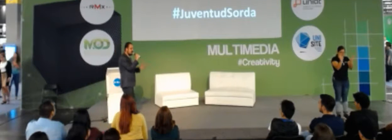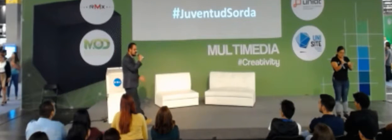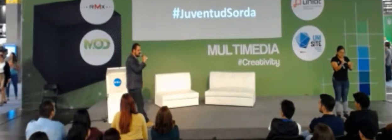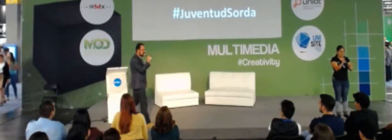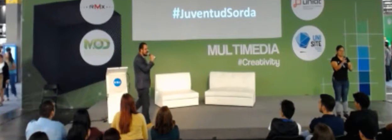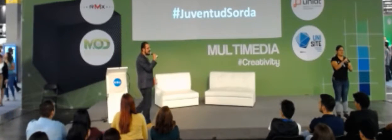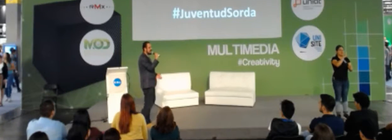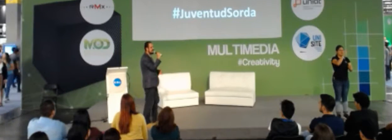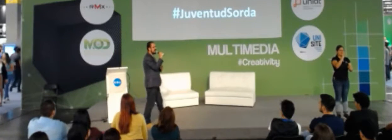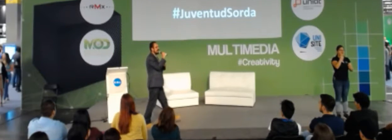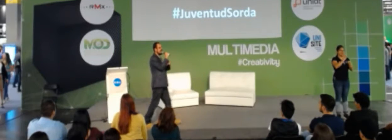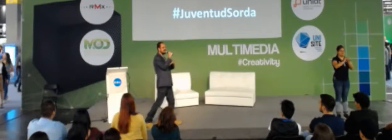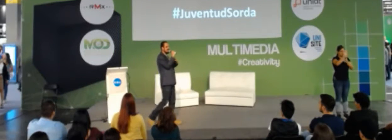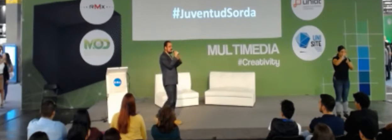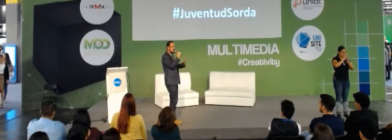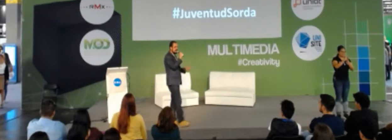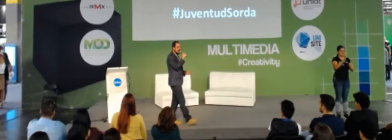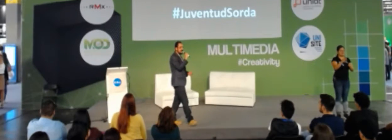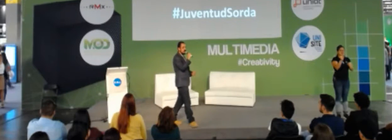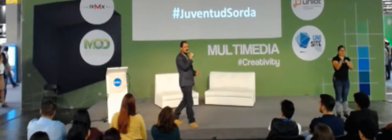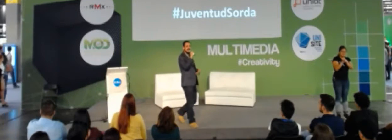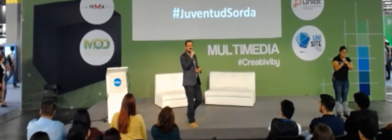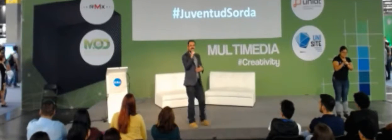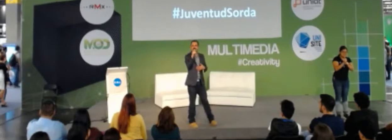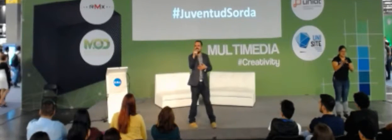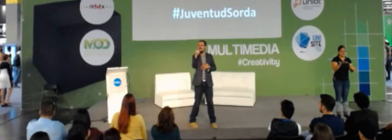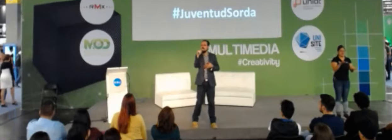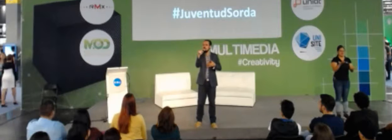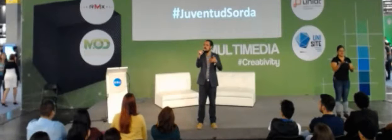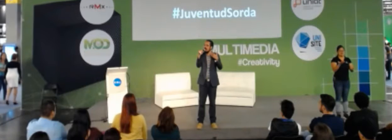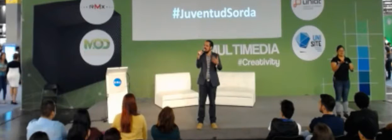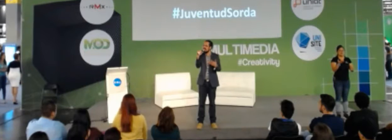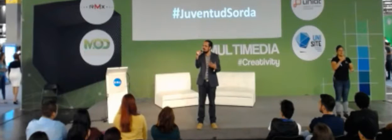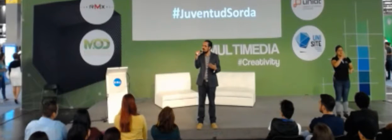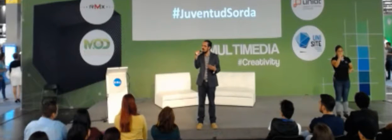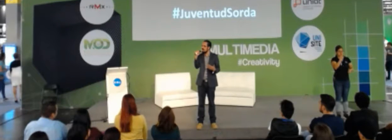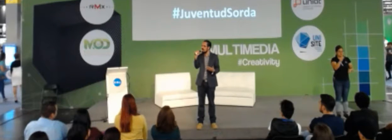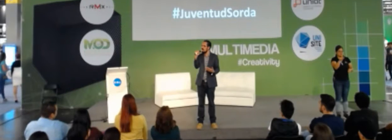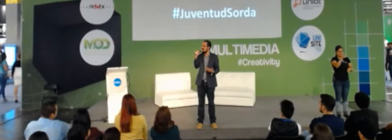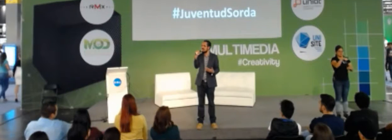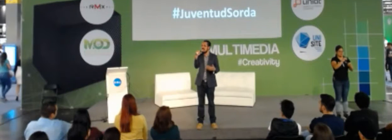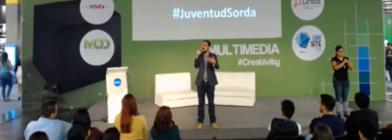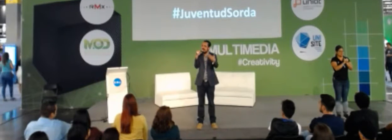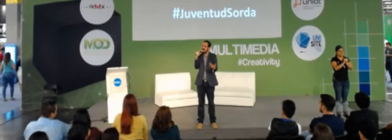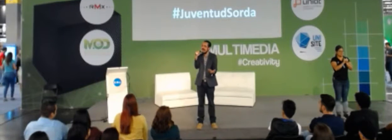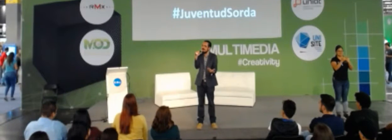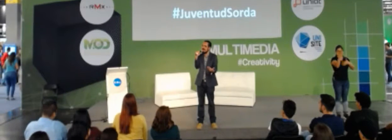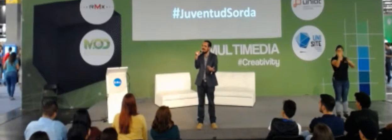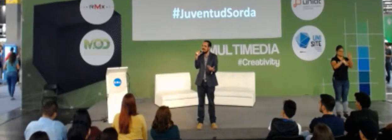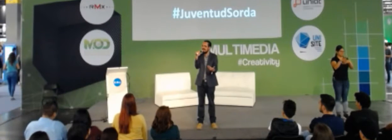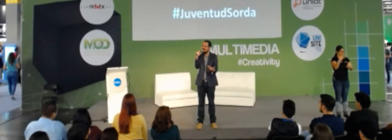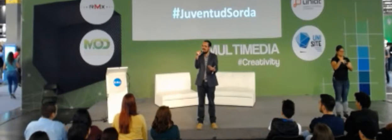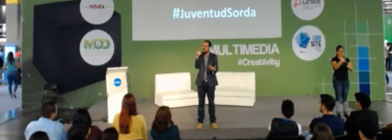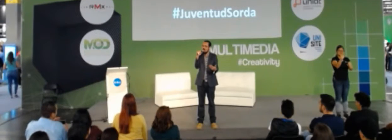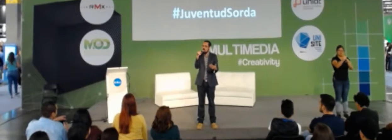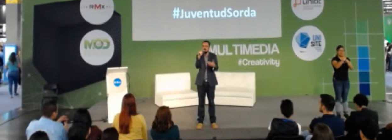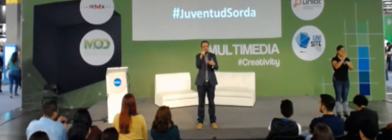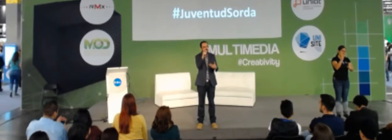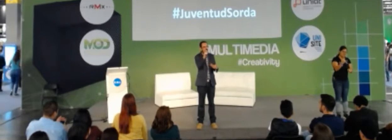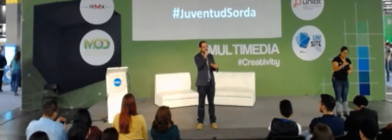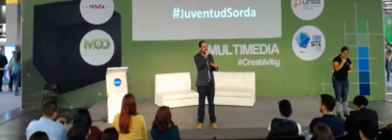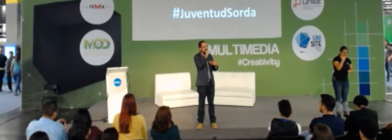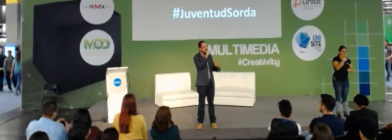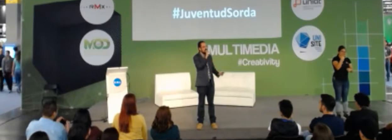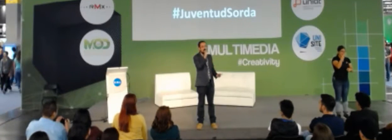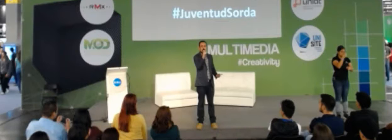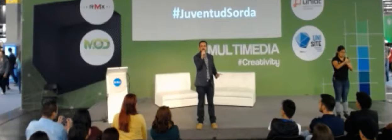producción audiovisual, el estar investigando, el tener un buen desenvolvimiento en lengua de señas frente a cámara. Muchos